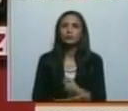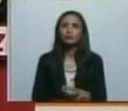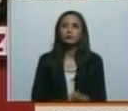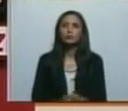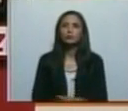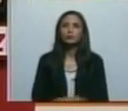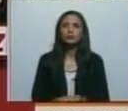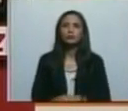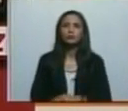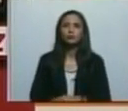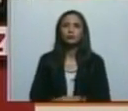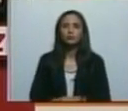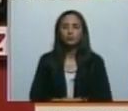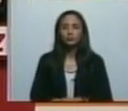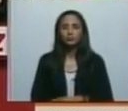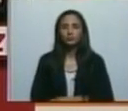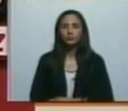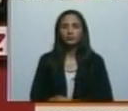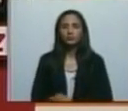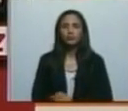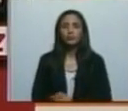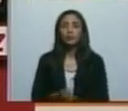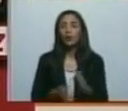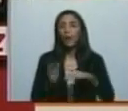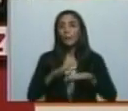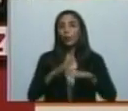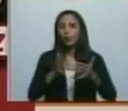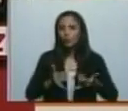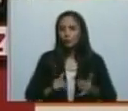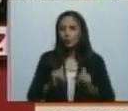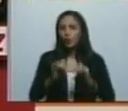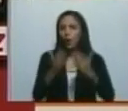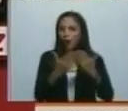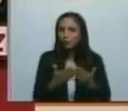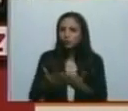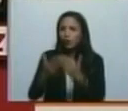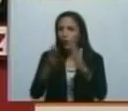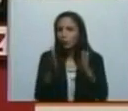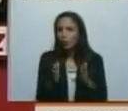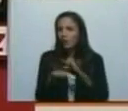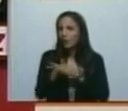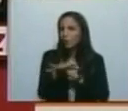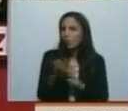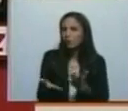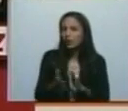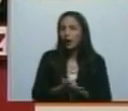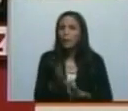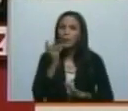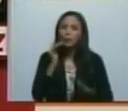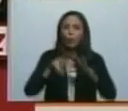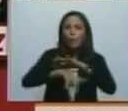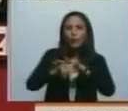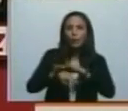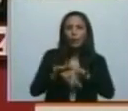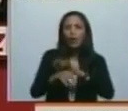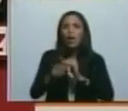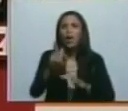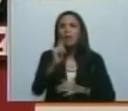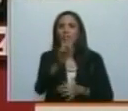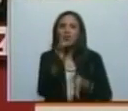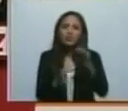porque probablemente su hijo no estudiaba en el preescolar del Tribunal Supremo de